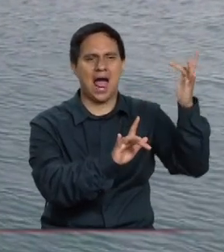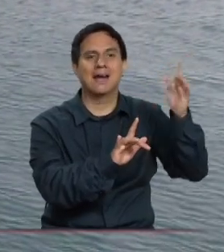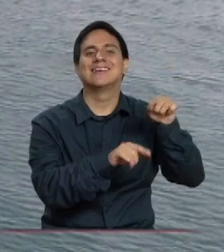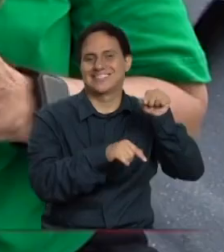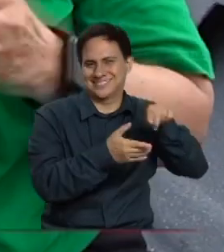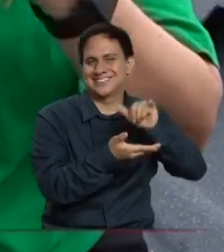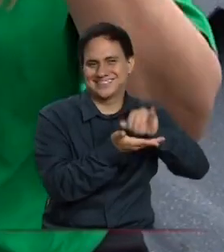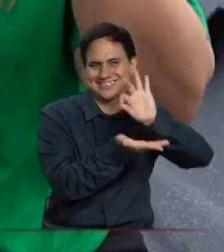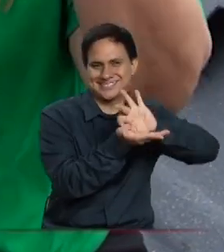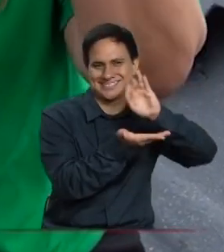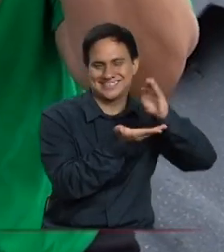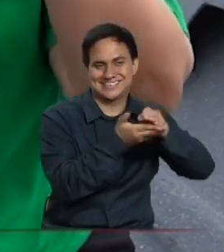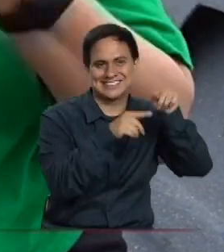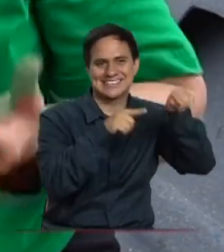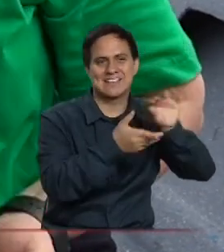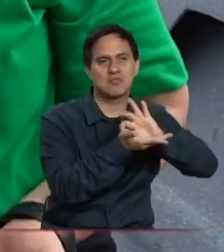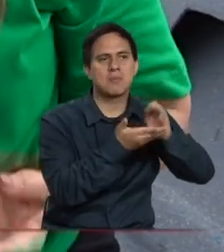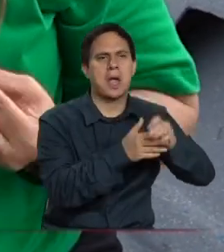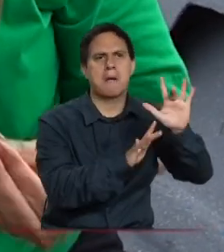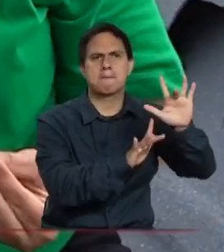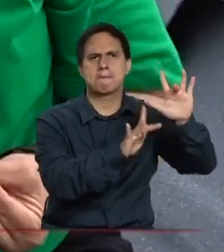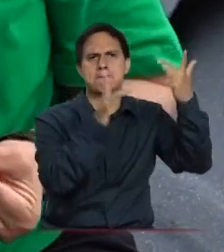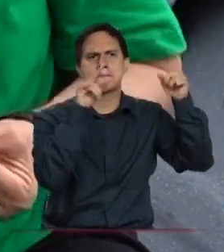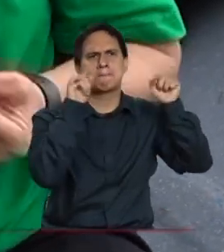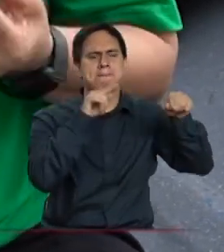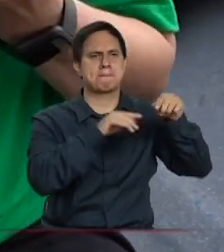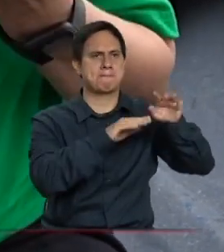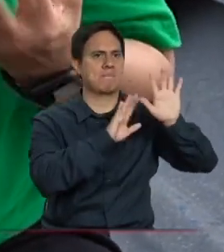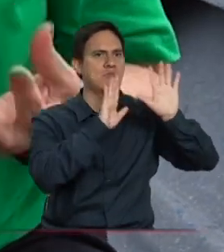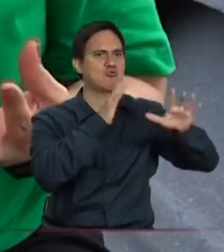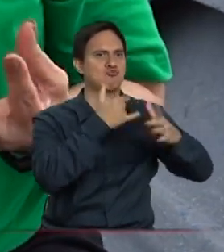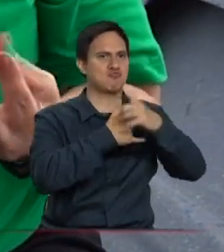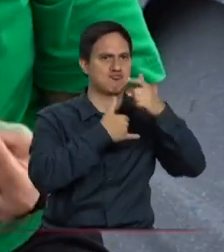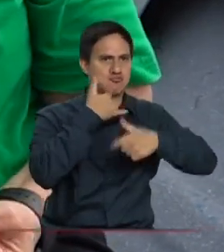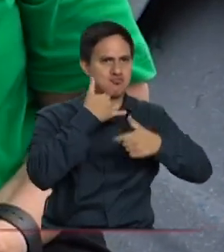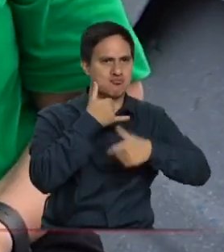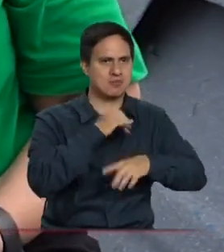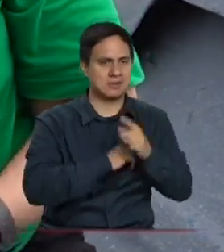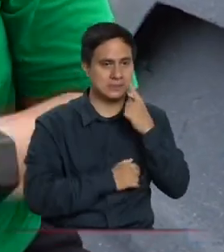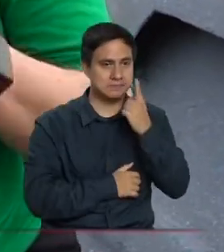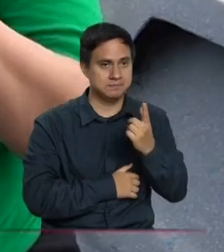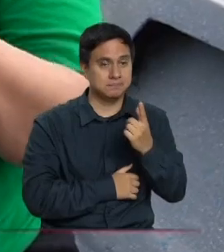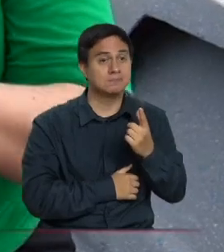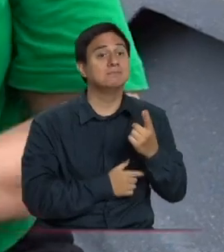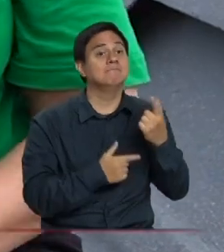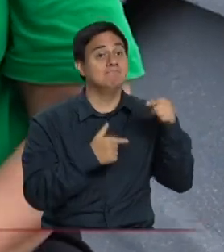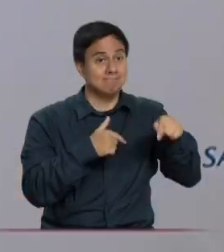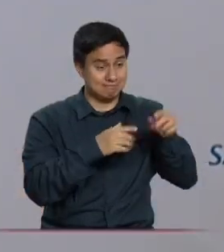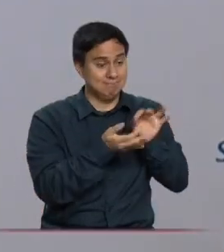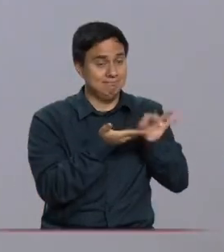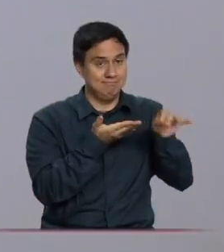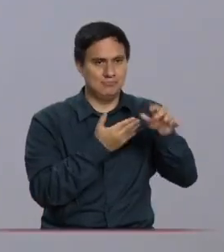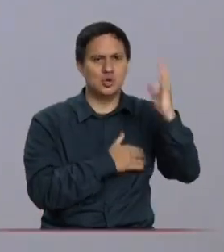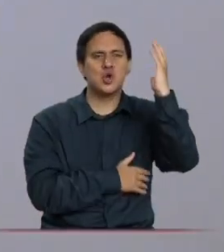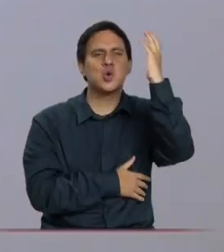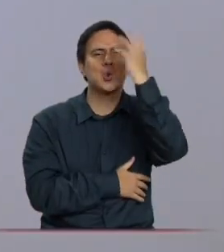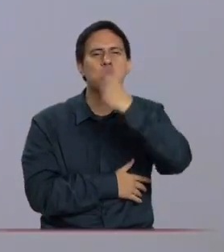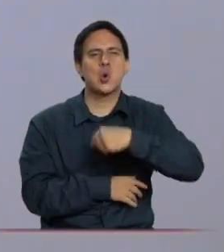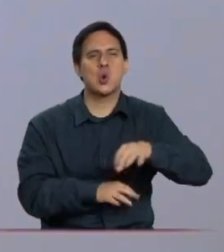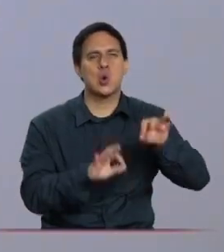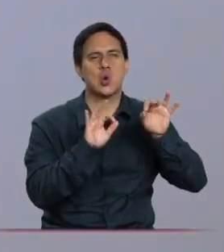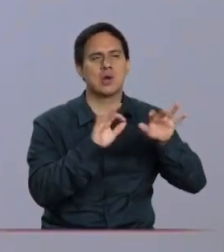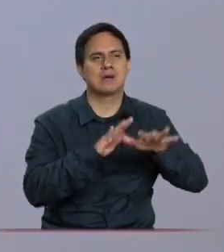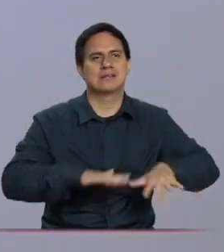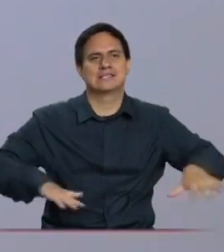colombiano y desde este municipio Bello Los estamos saludando donde se está llevando a cabo como ustedes